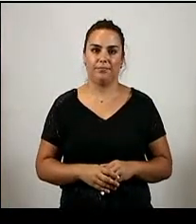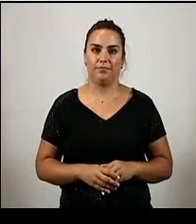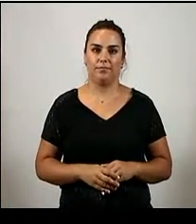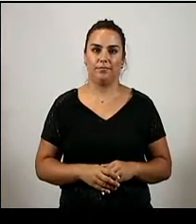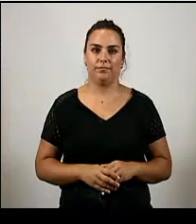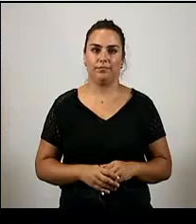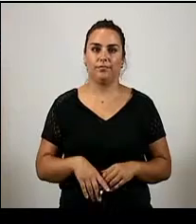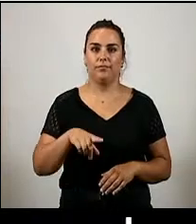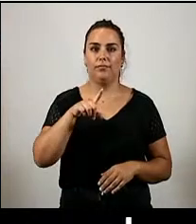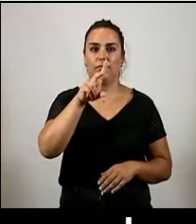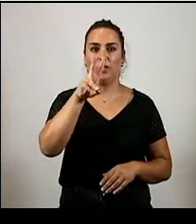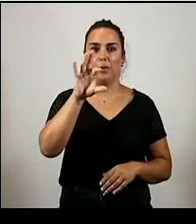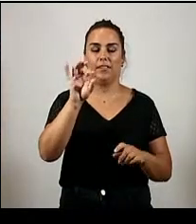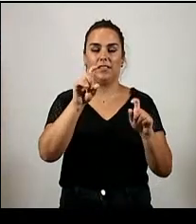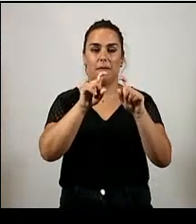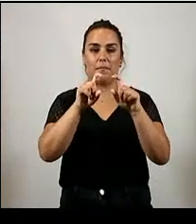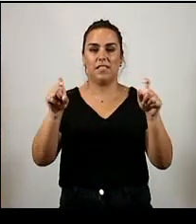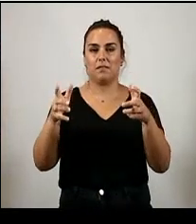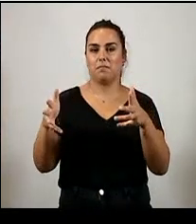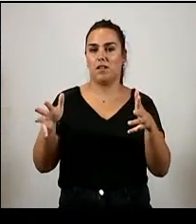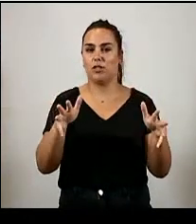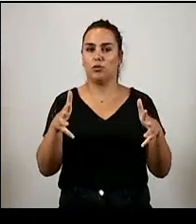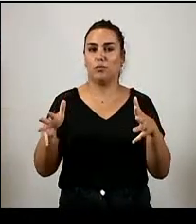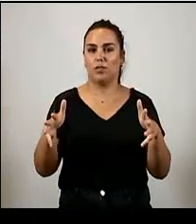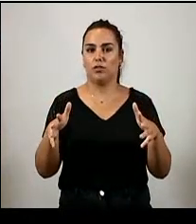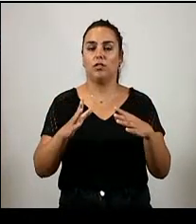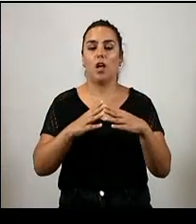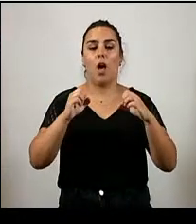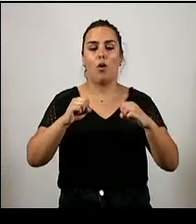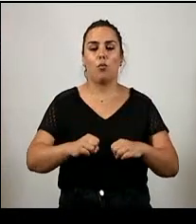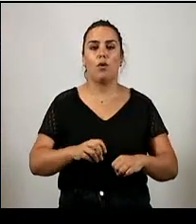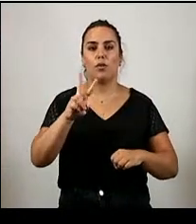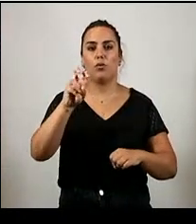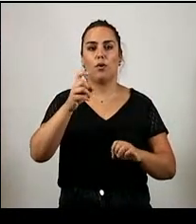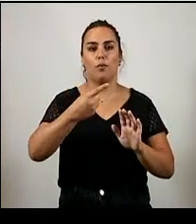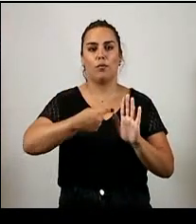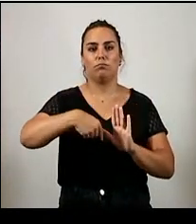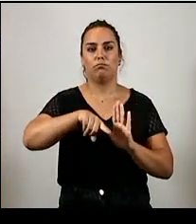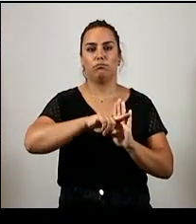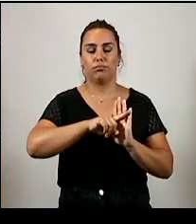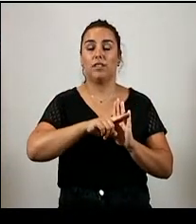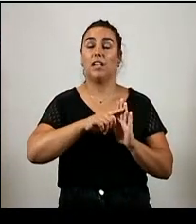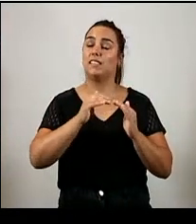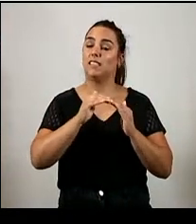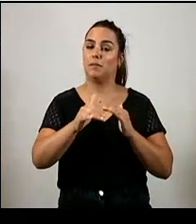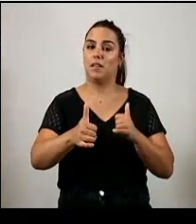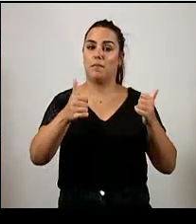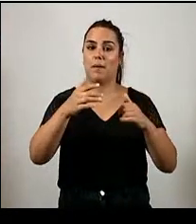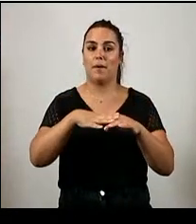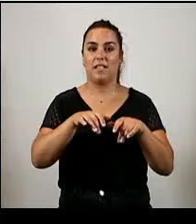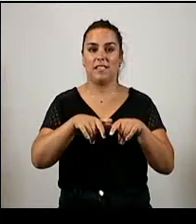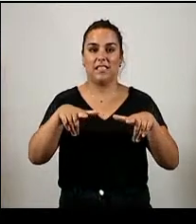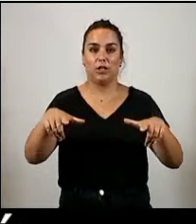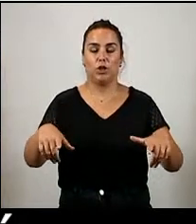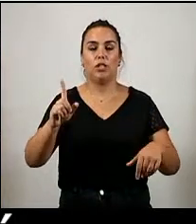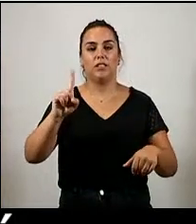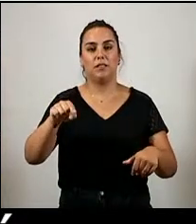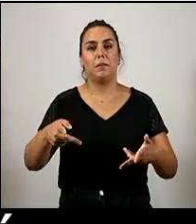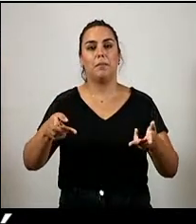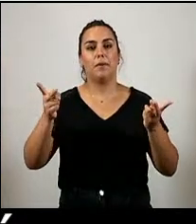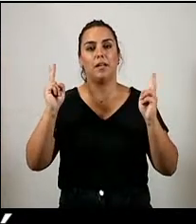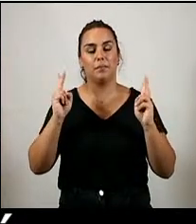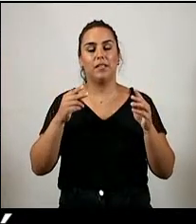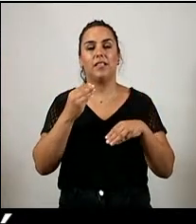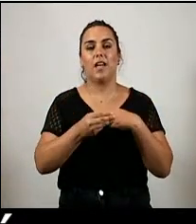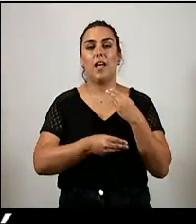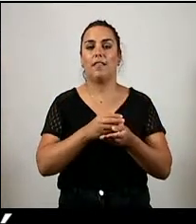Alrededor de 120 empresas se podrán acoger a este nuevo acuerdo, que dará más estabilidad al sector, les permitirá rentabilizar